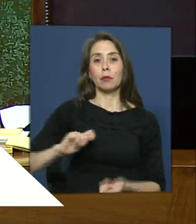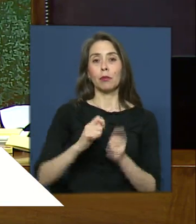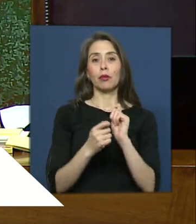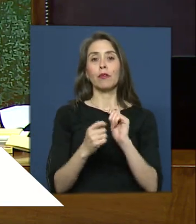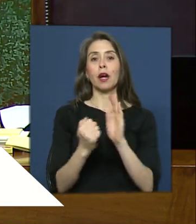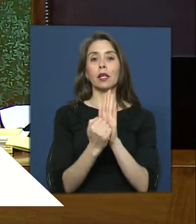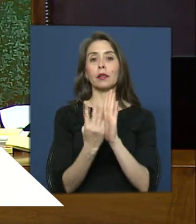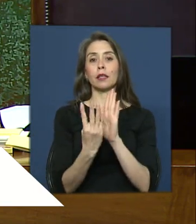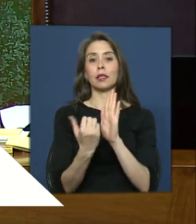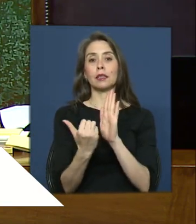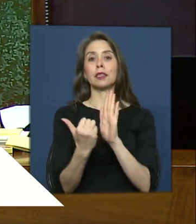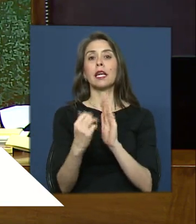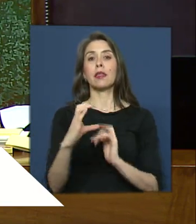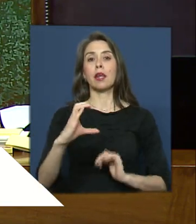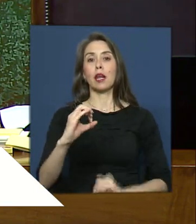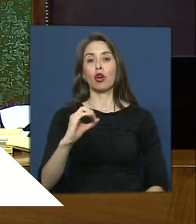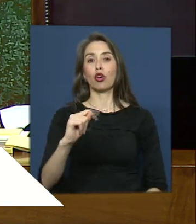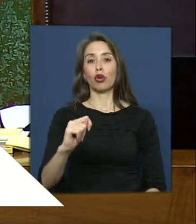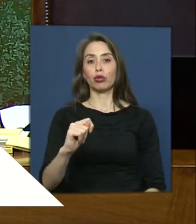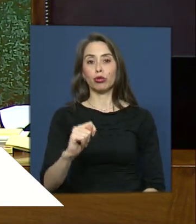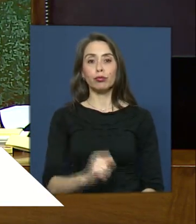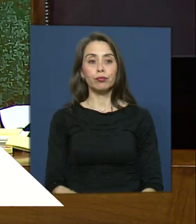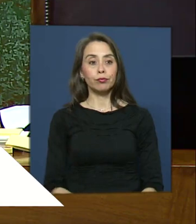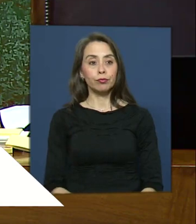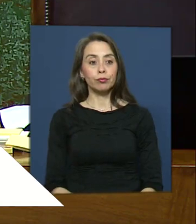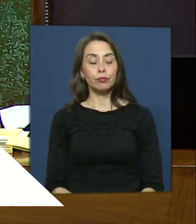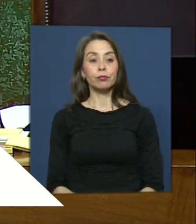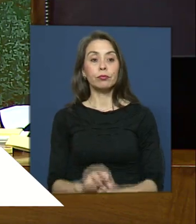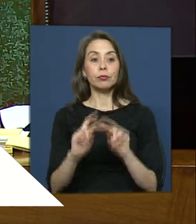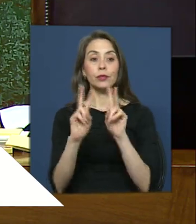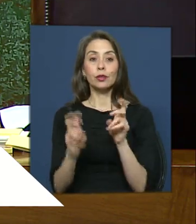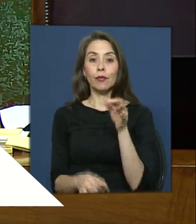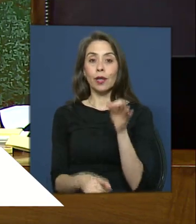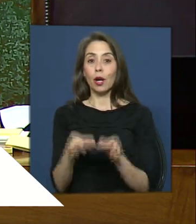del Código Orgánico de Tribunales, relacionado con